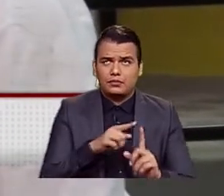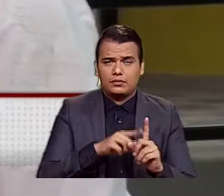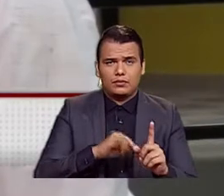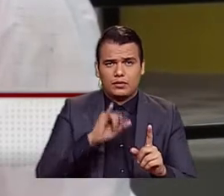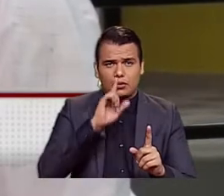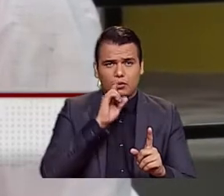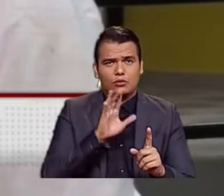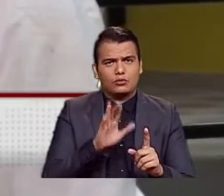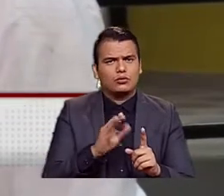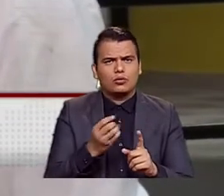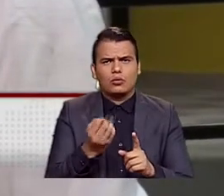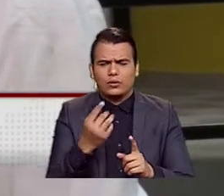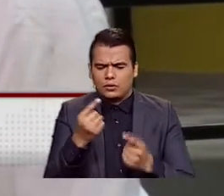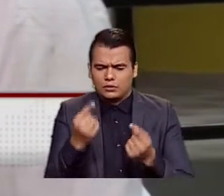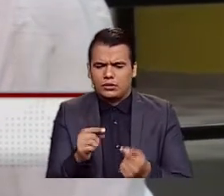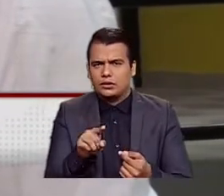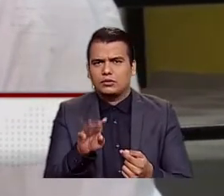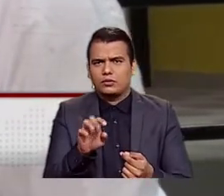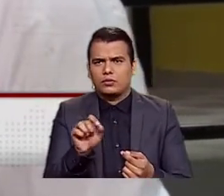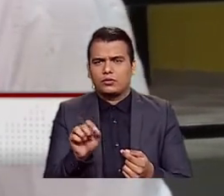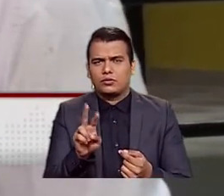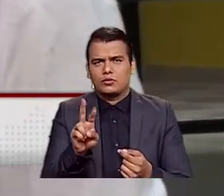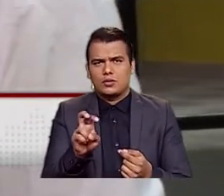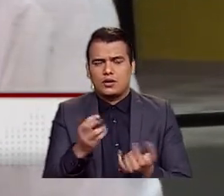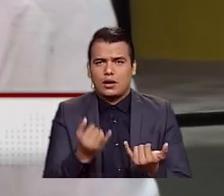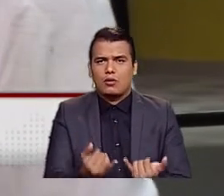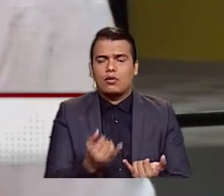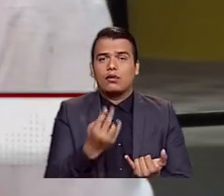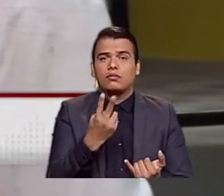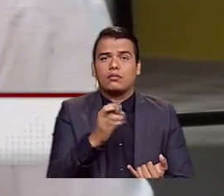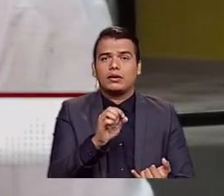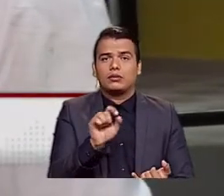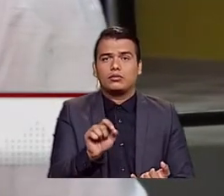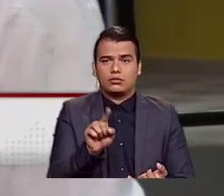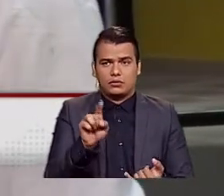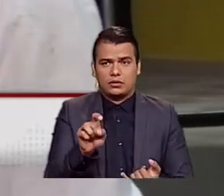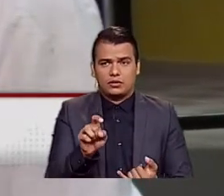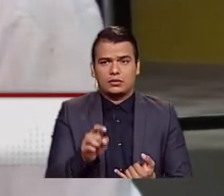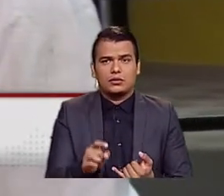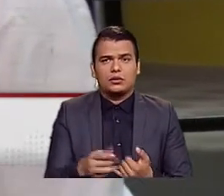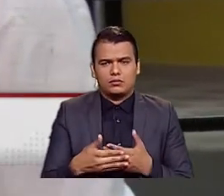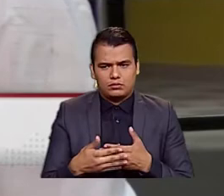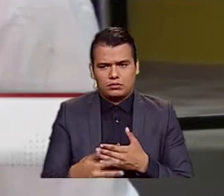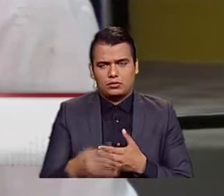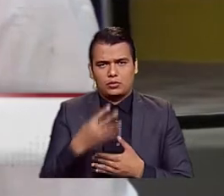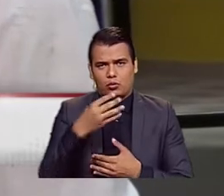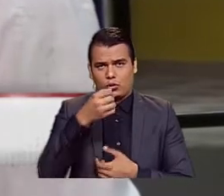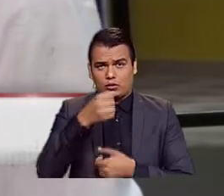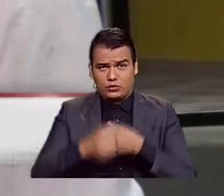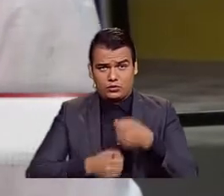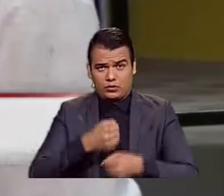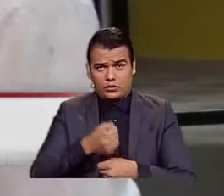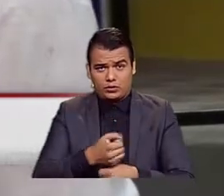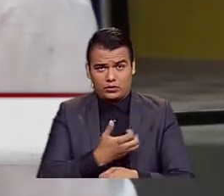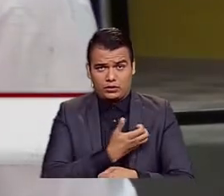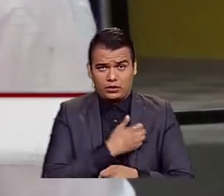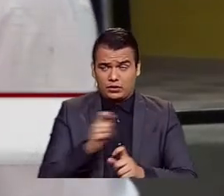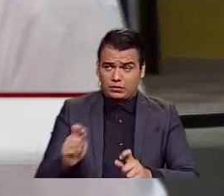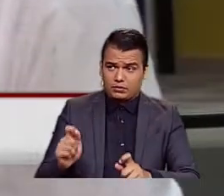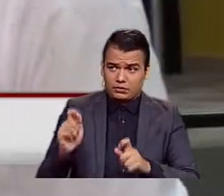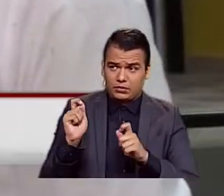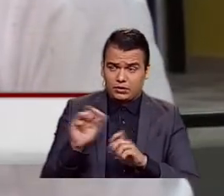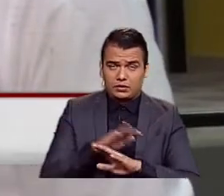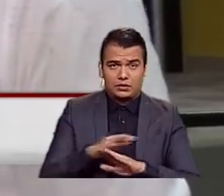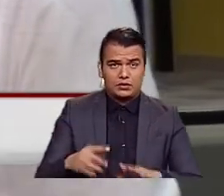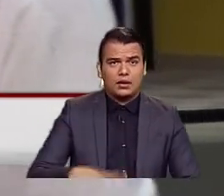con el 19.7 y ahora estamos en el 20.6. Nosotros en los próximos 4 años, cuando lleguemos a la alcaldía, tenemos el